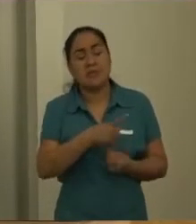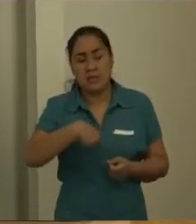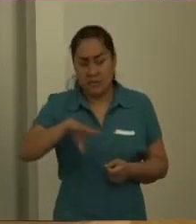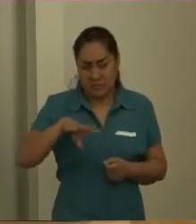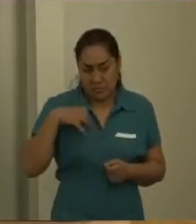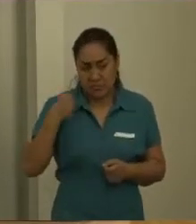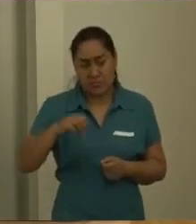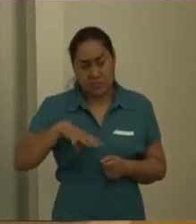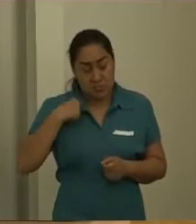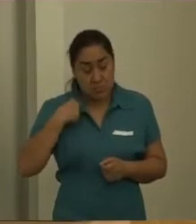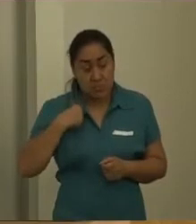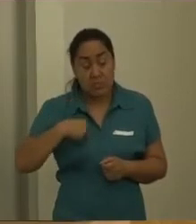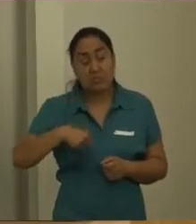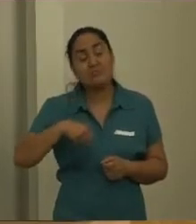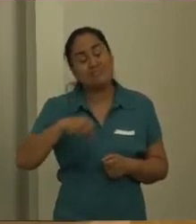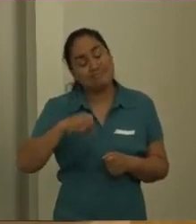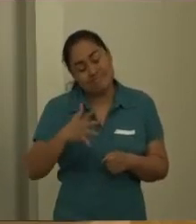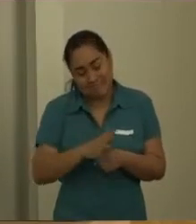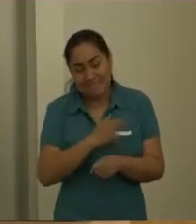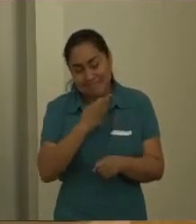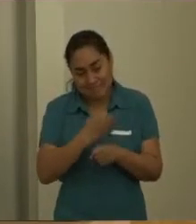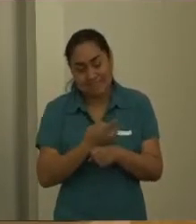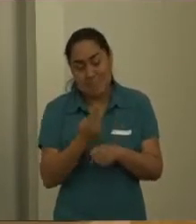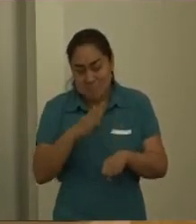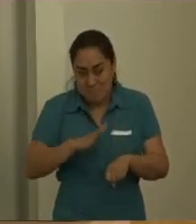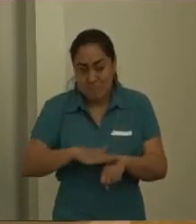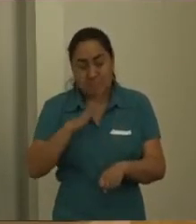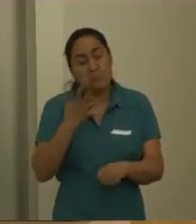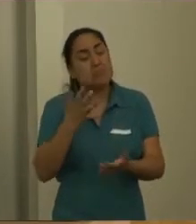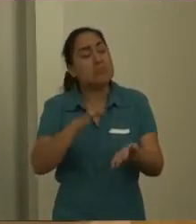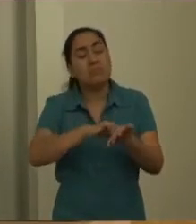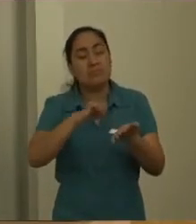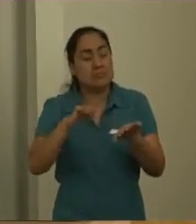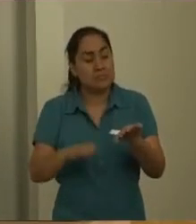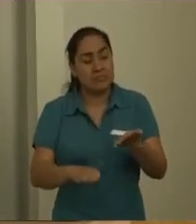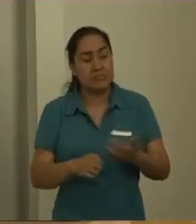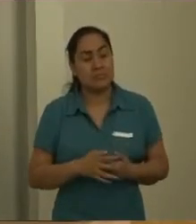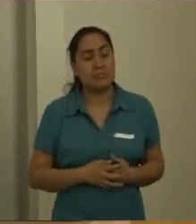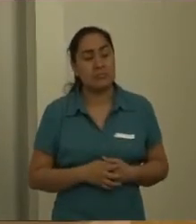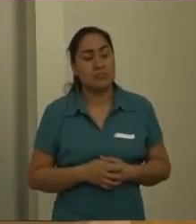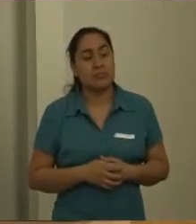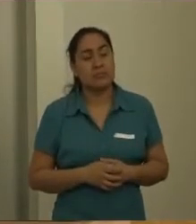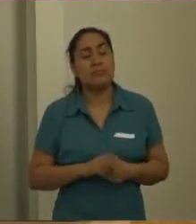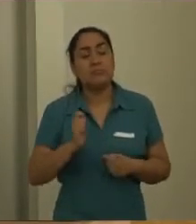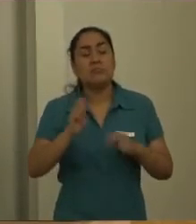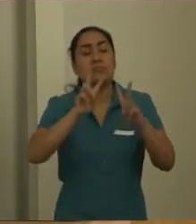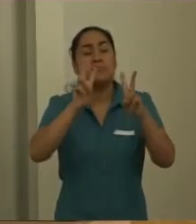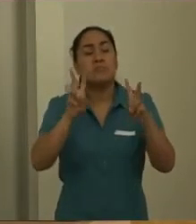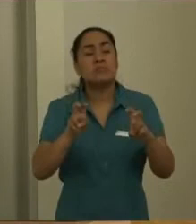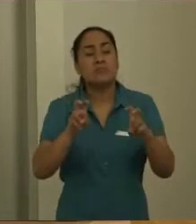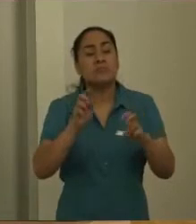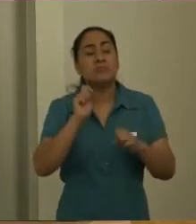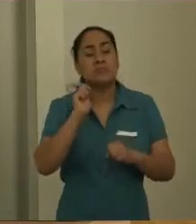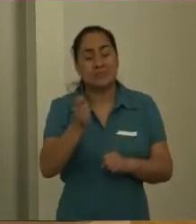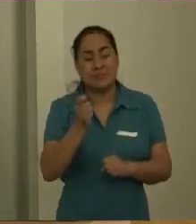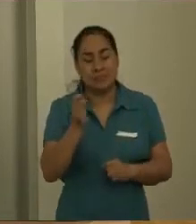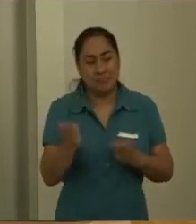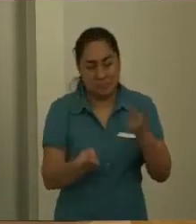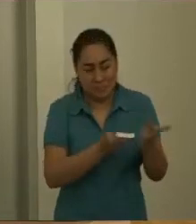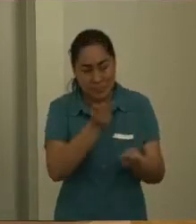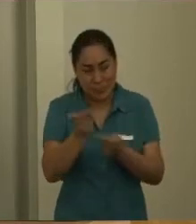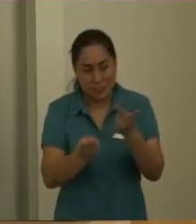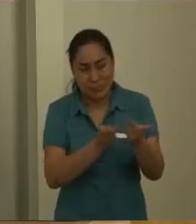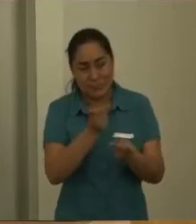emprendidos no han sido suficientes ejemplo de ello es todo el tema de la consulta